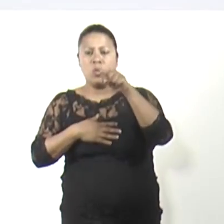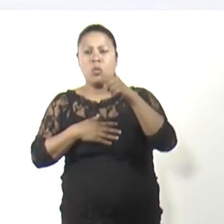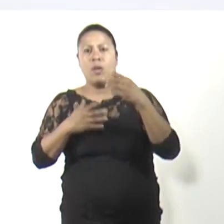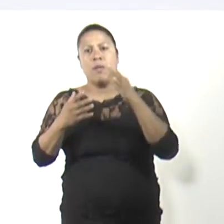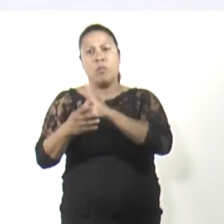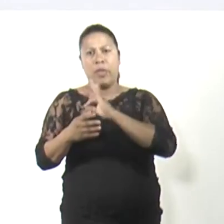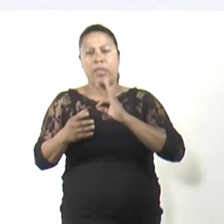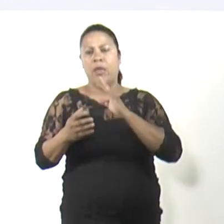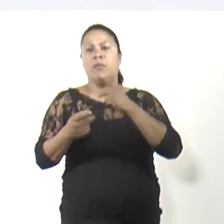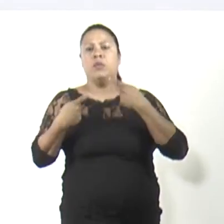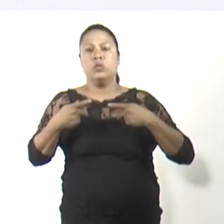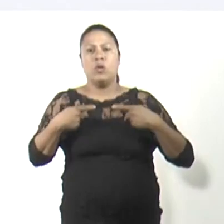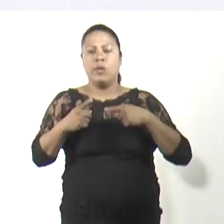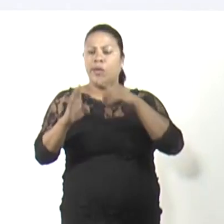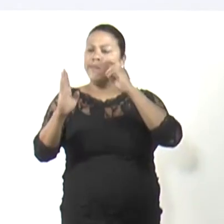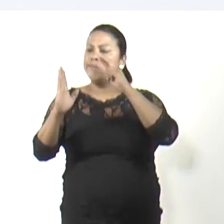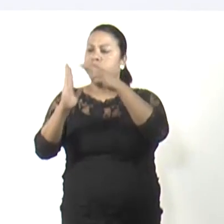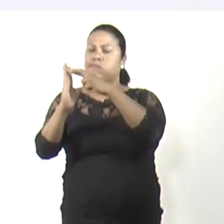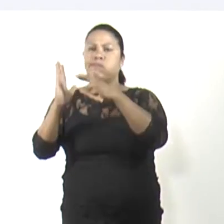cumplimiento.